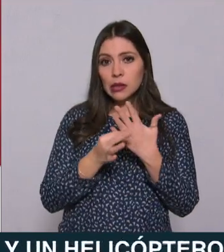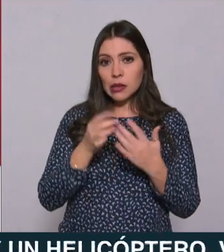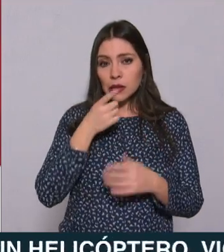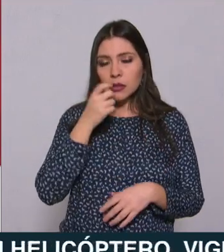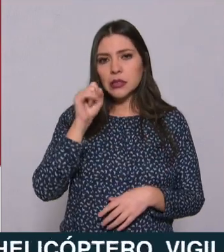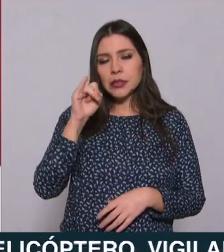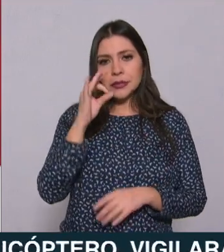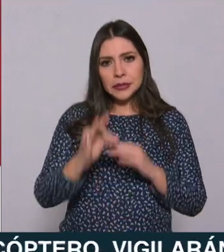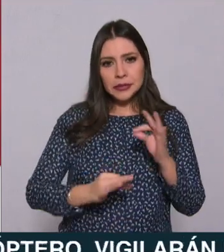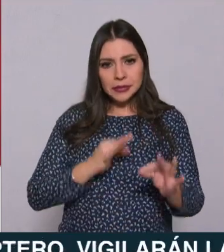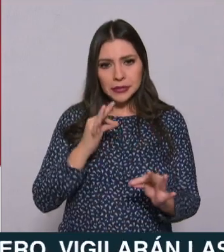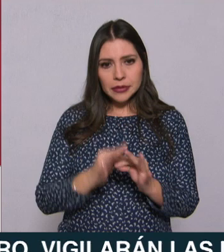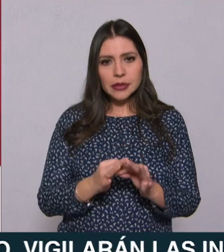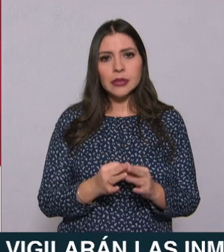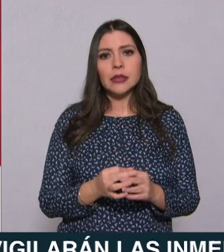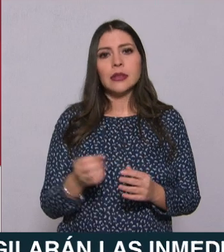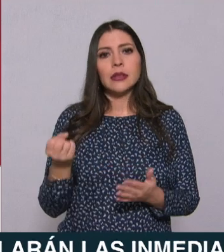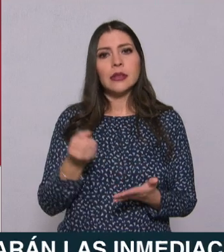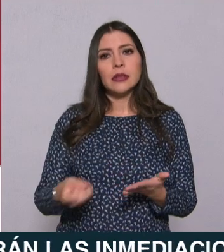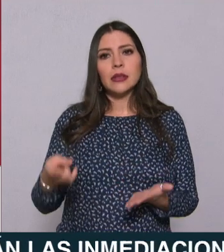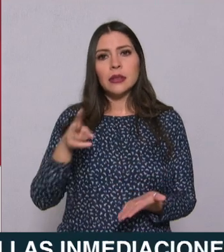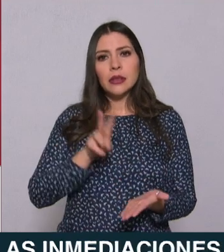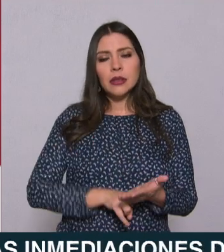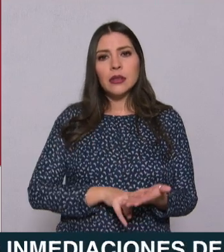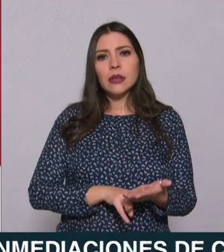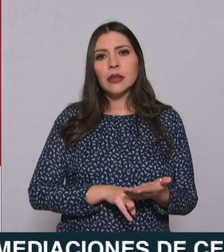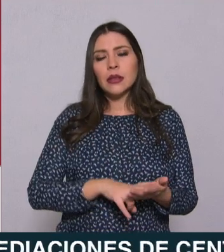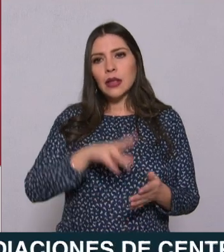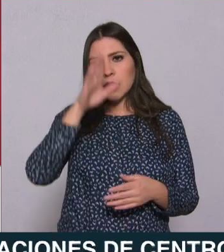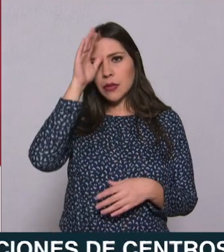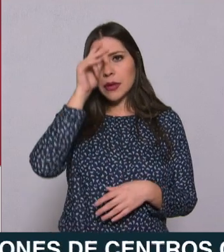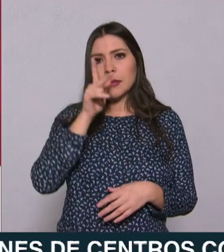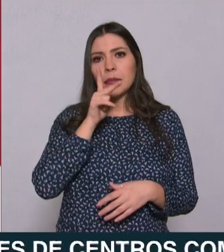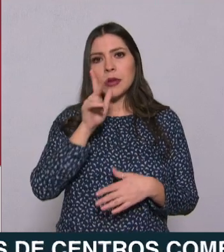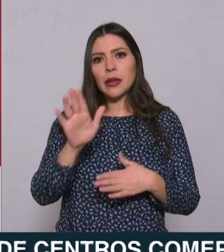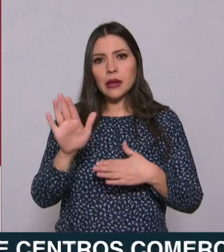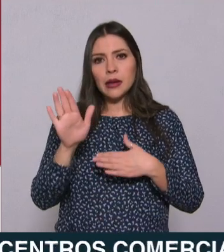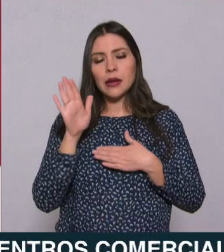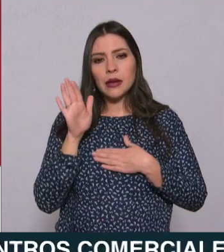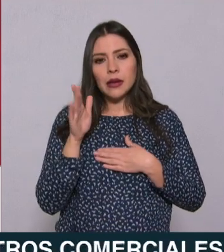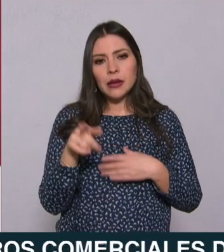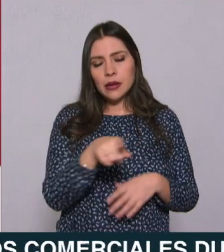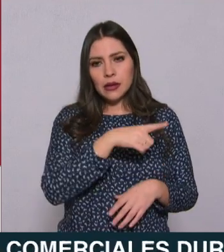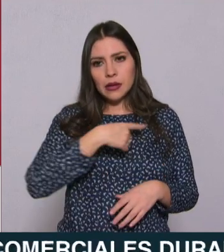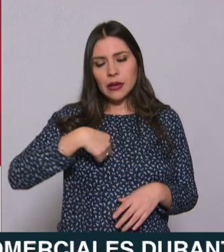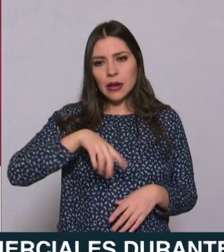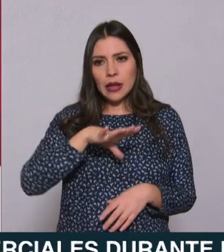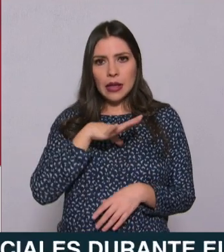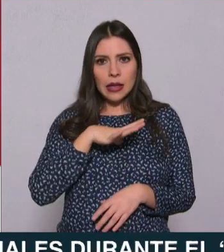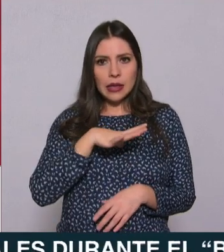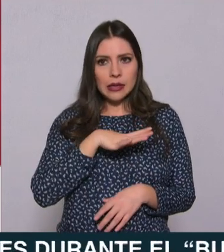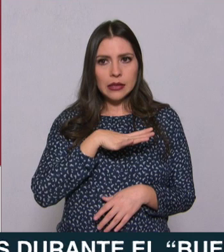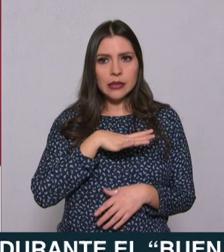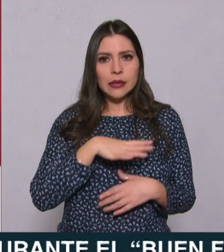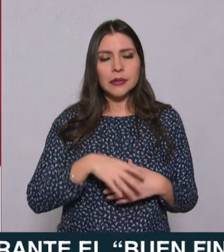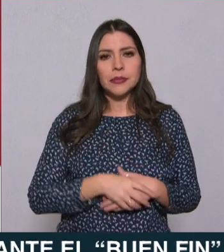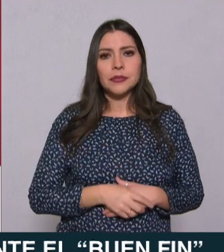sino con el compromiso que tenemos de